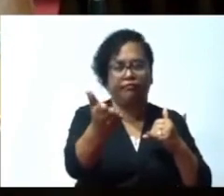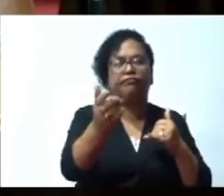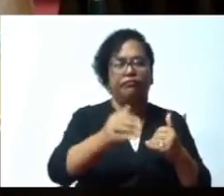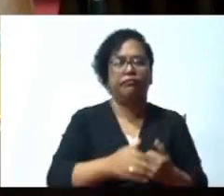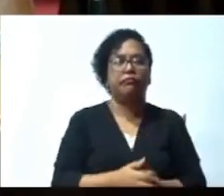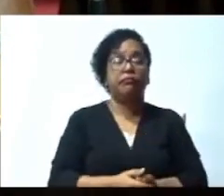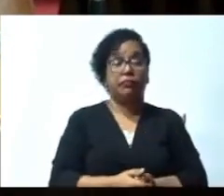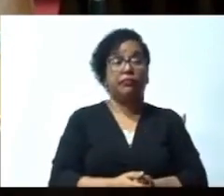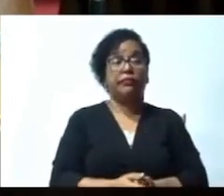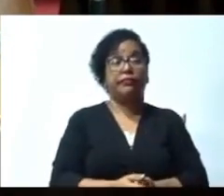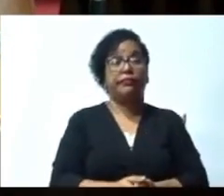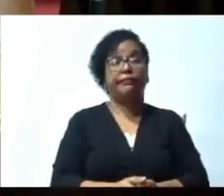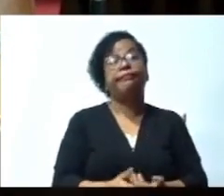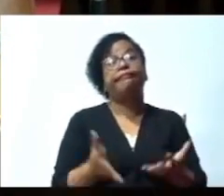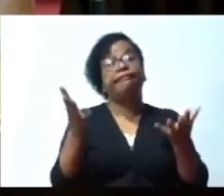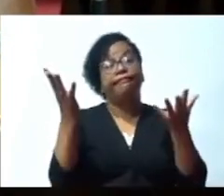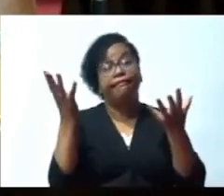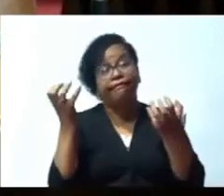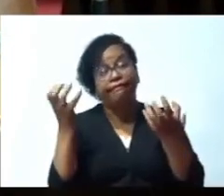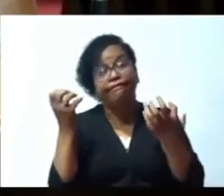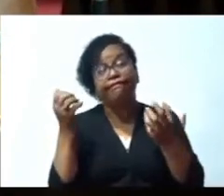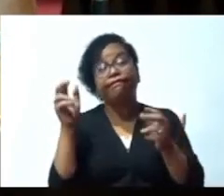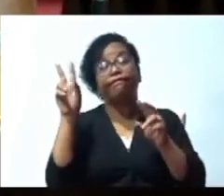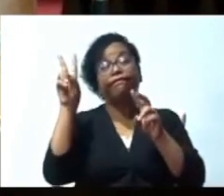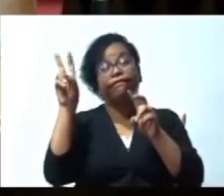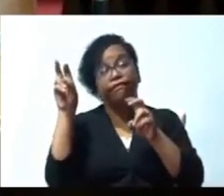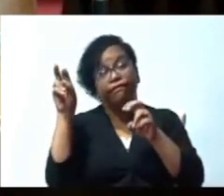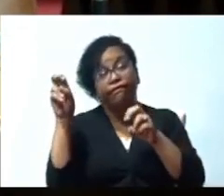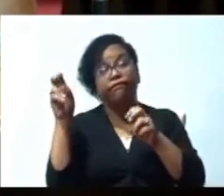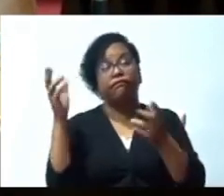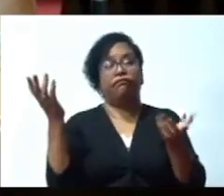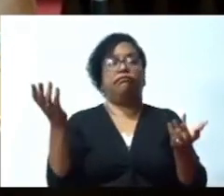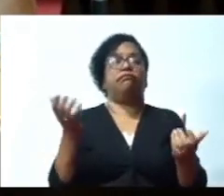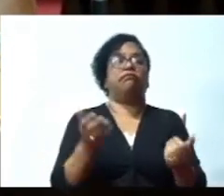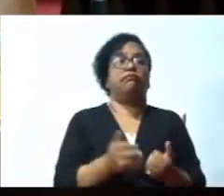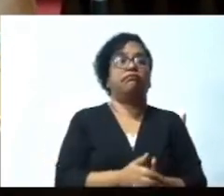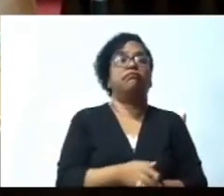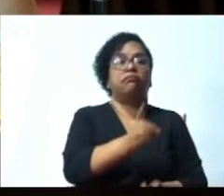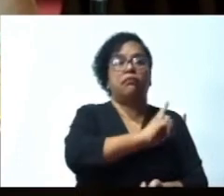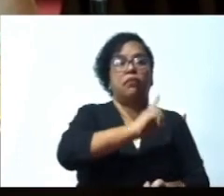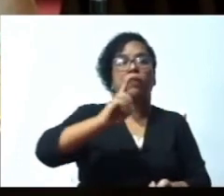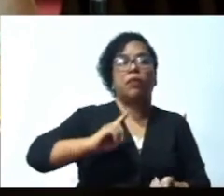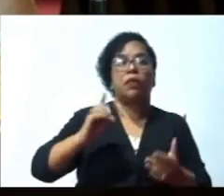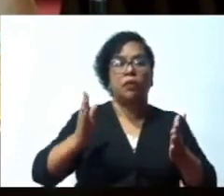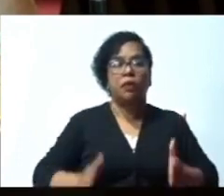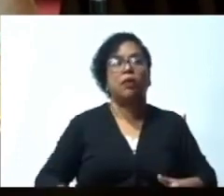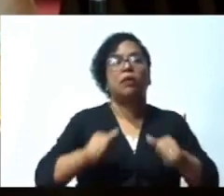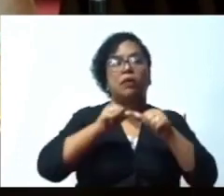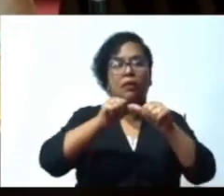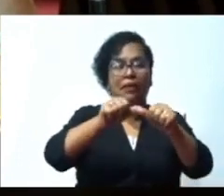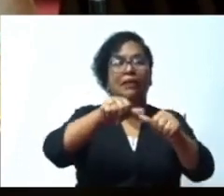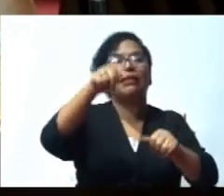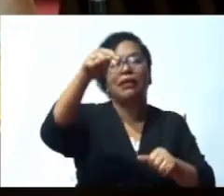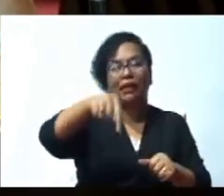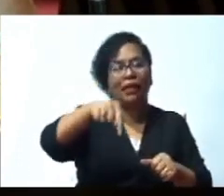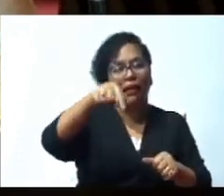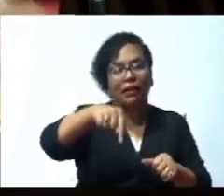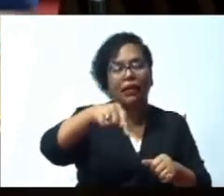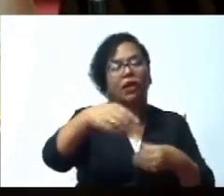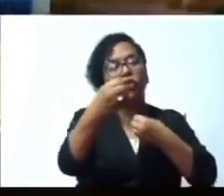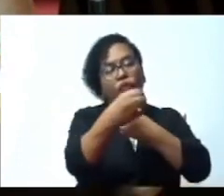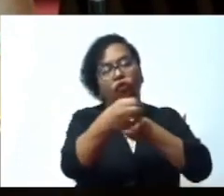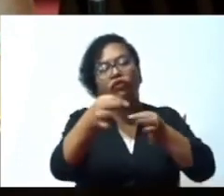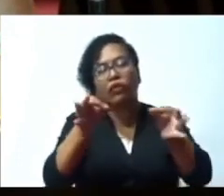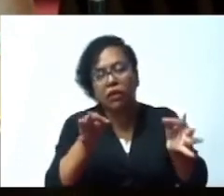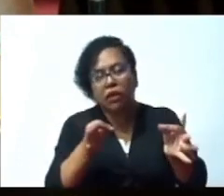Ojalá y que los diputados que están todavía aquí en el congreso ya sean sus oficinas O